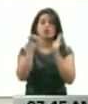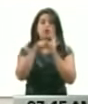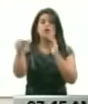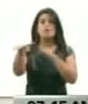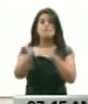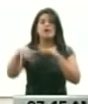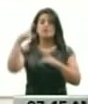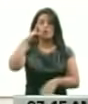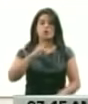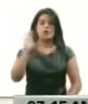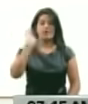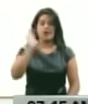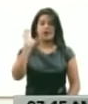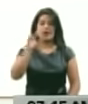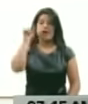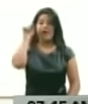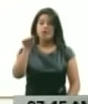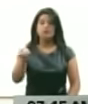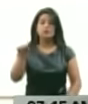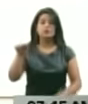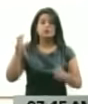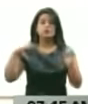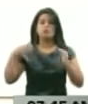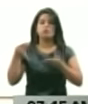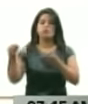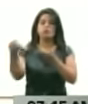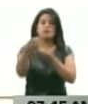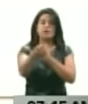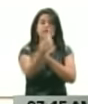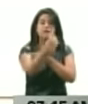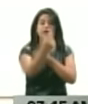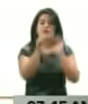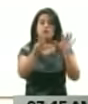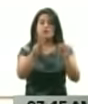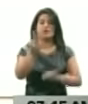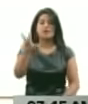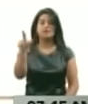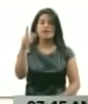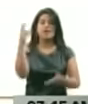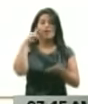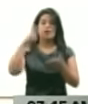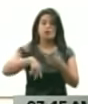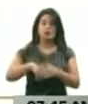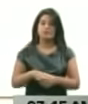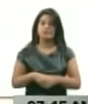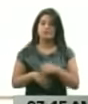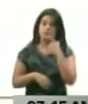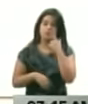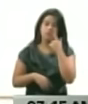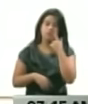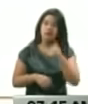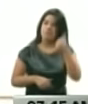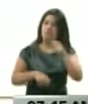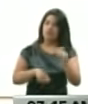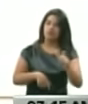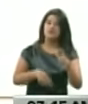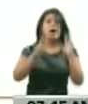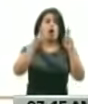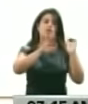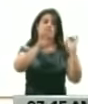Allí estaremos encontrándonos con 183 lectores. Quisimos hacer. ¿Y si van más? Bueno, que asistan